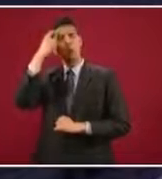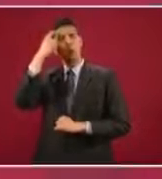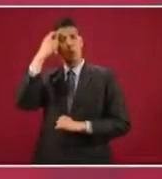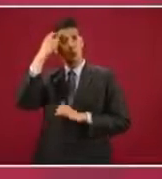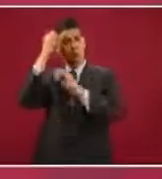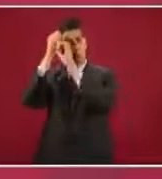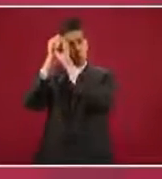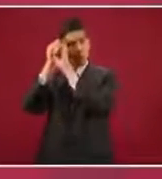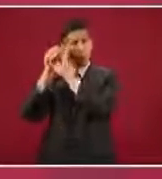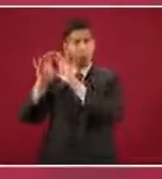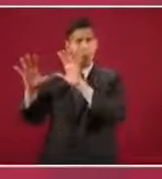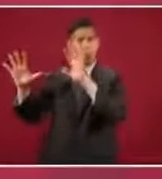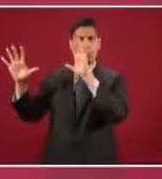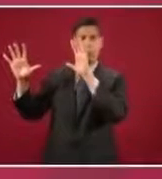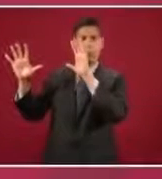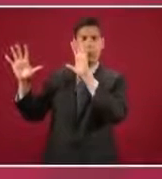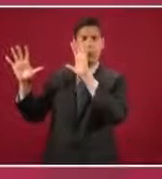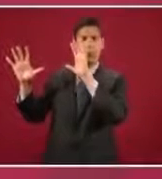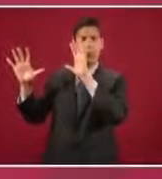está